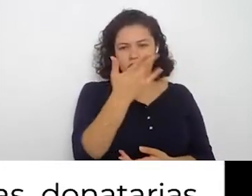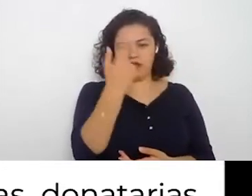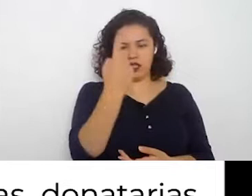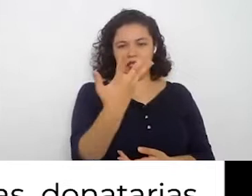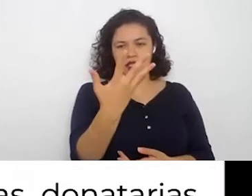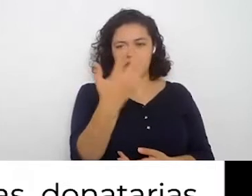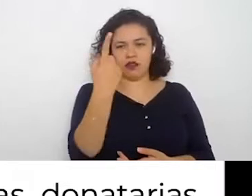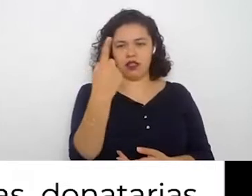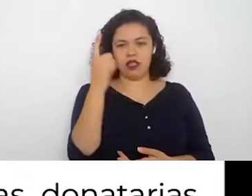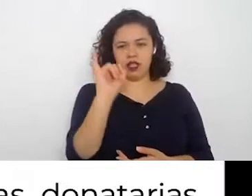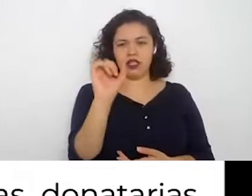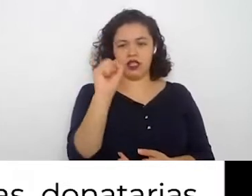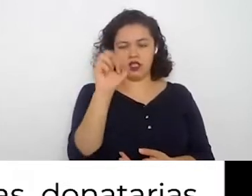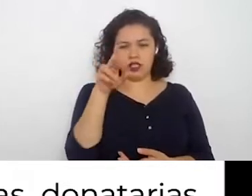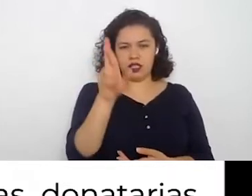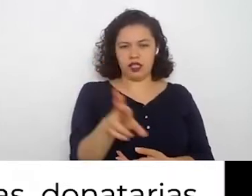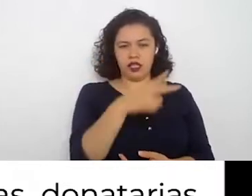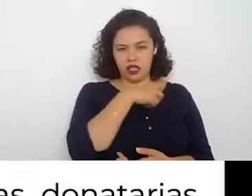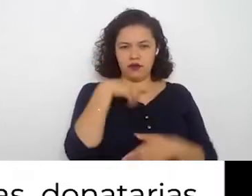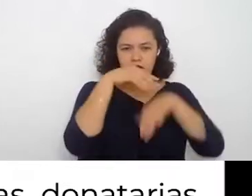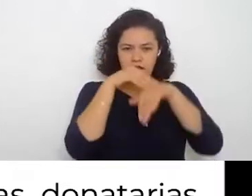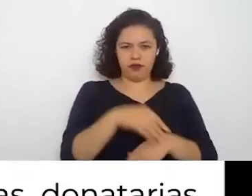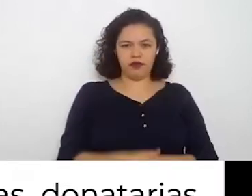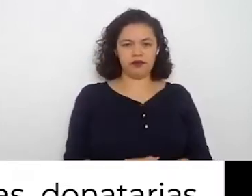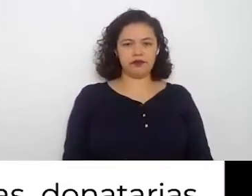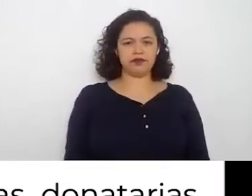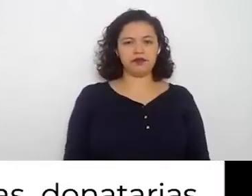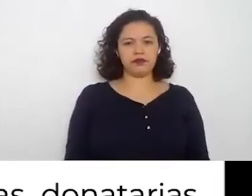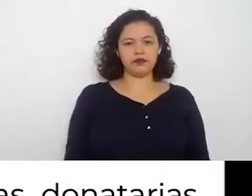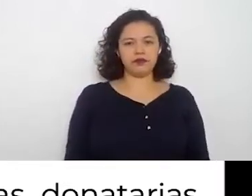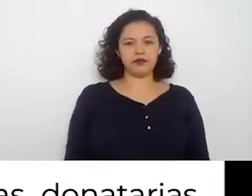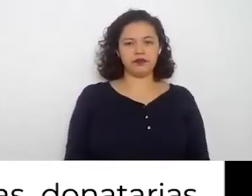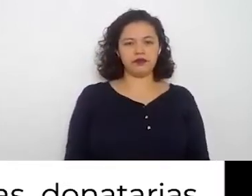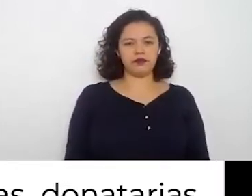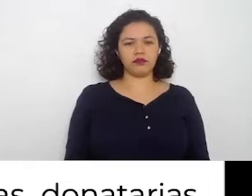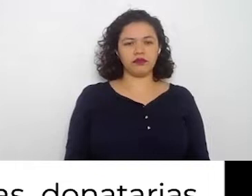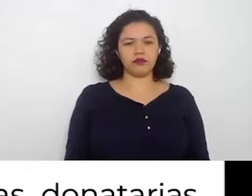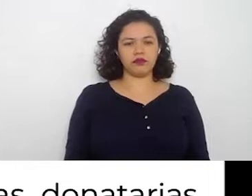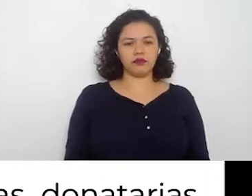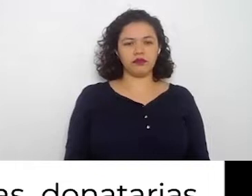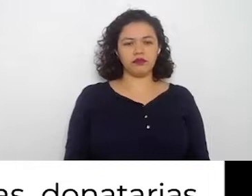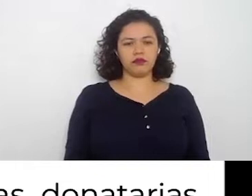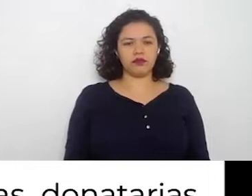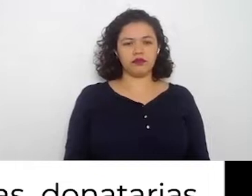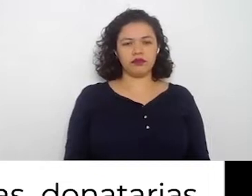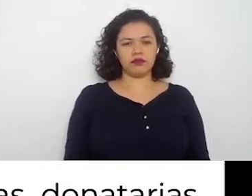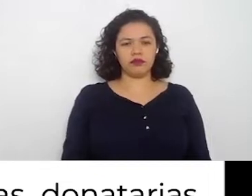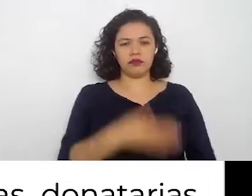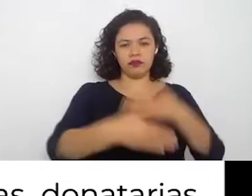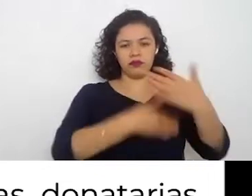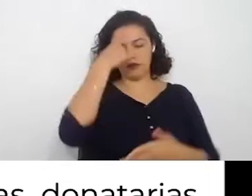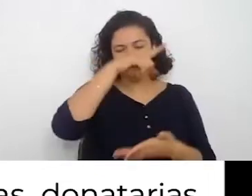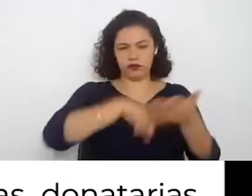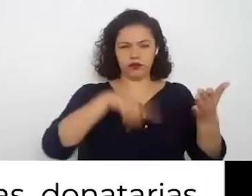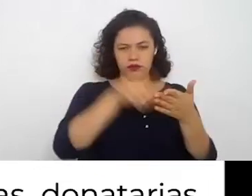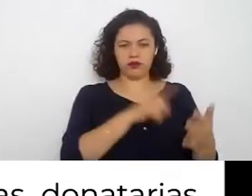decir que, como comentábamos, que aquí ya nos dice el procedimiento de la cancelación cuando